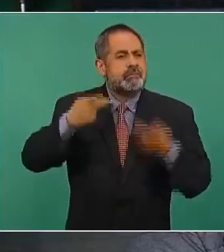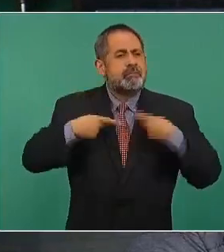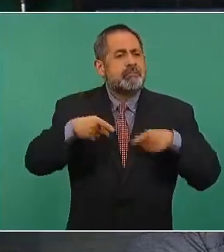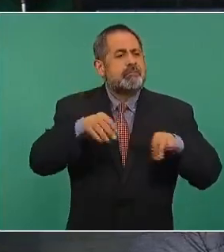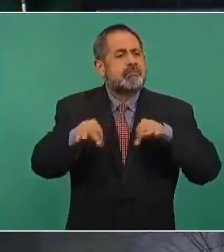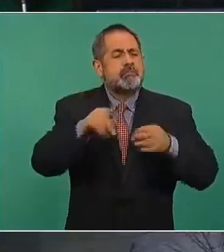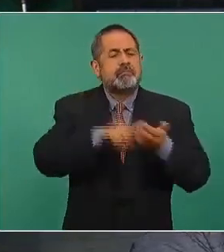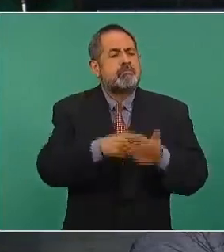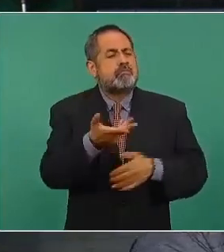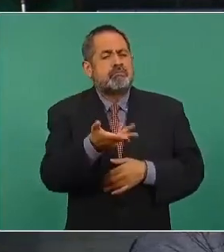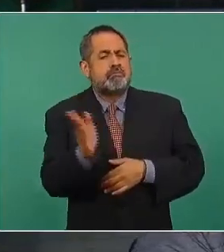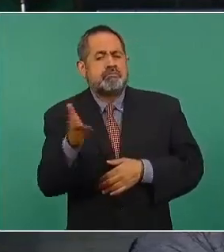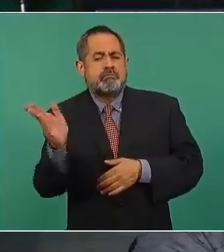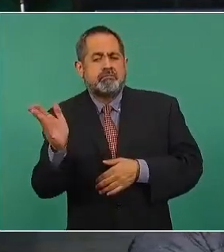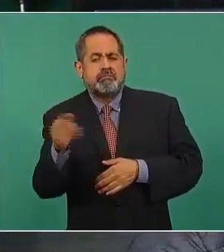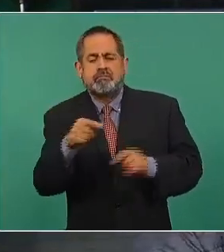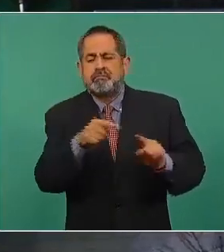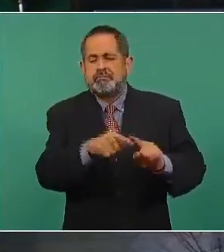de